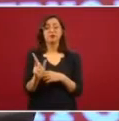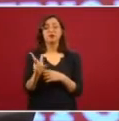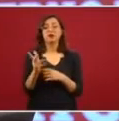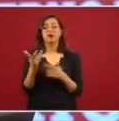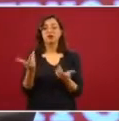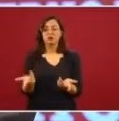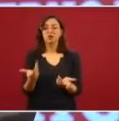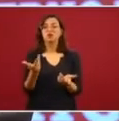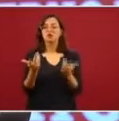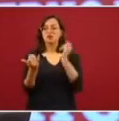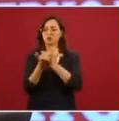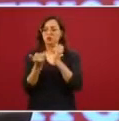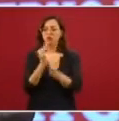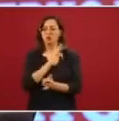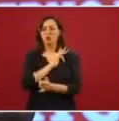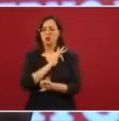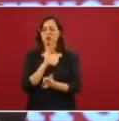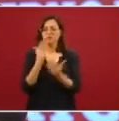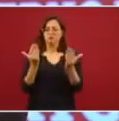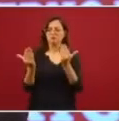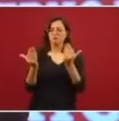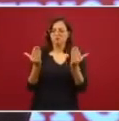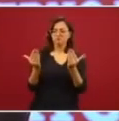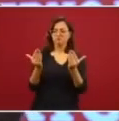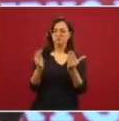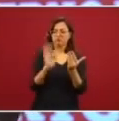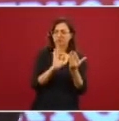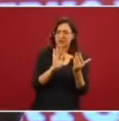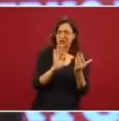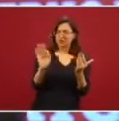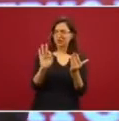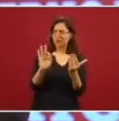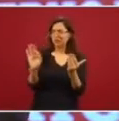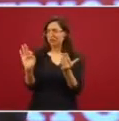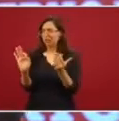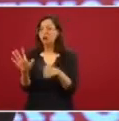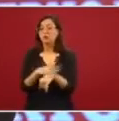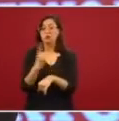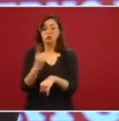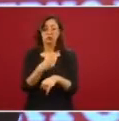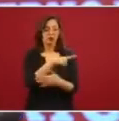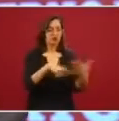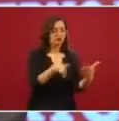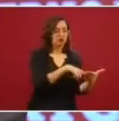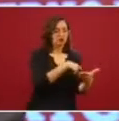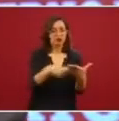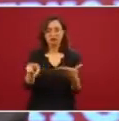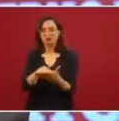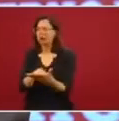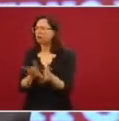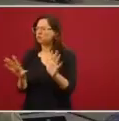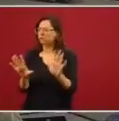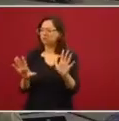es las distintas posibilidades es decir no todo es decir canceles existe la posibilidad de posponer